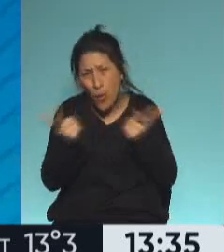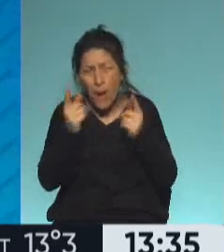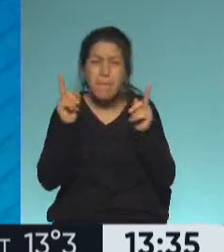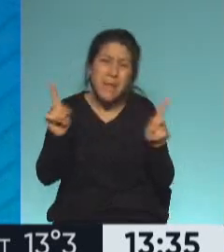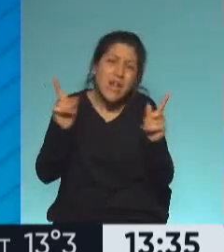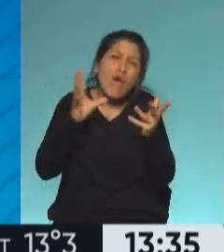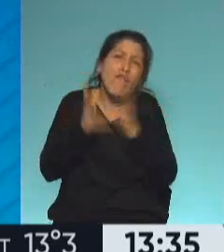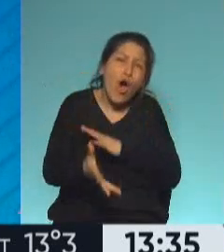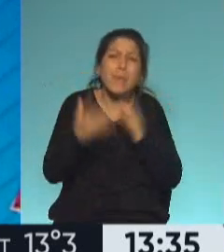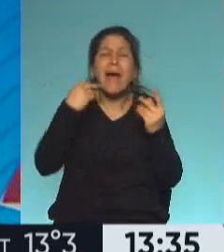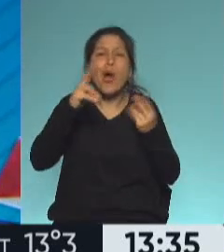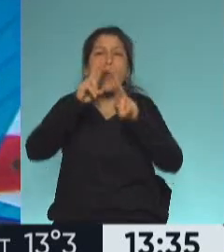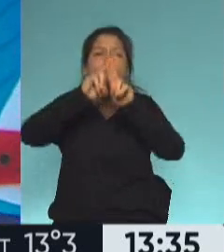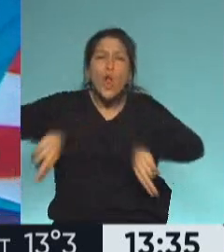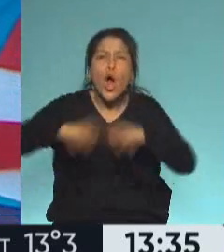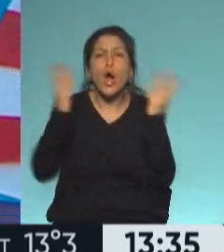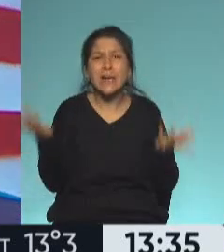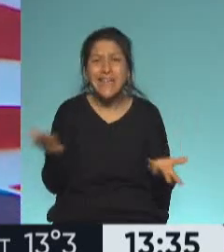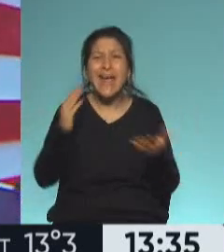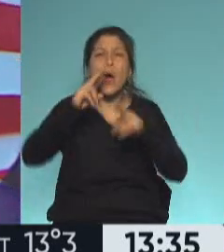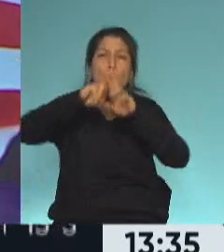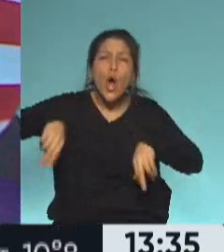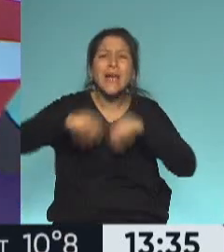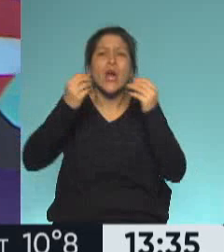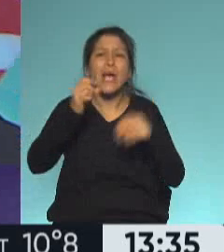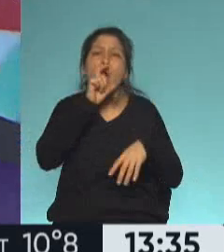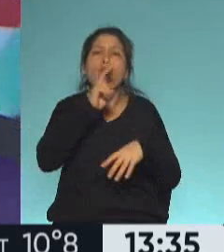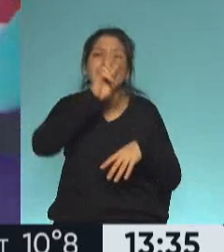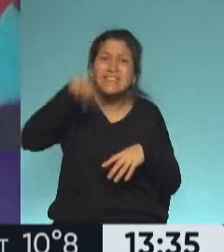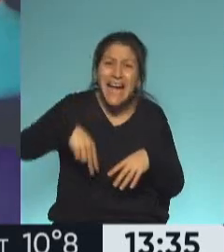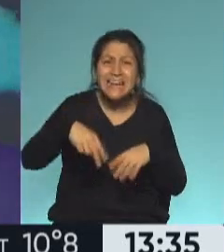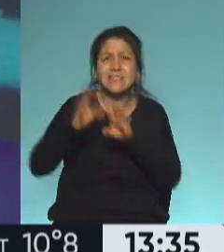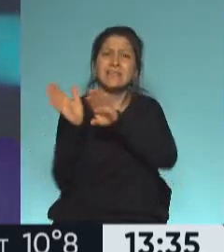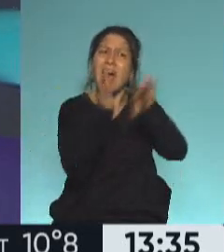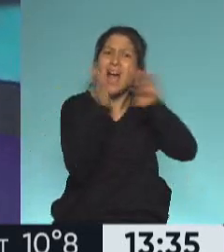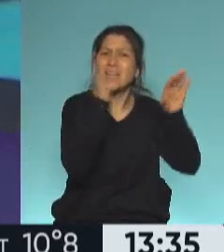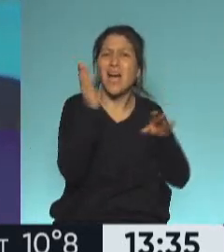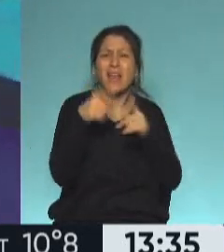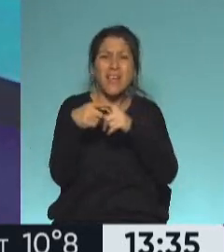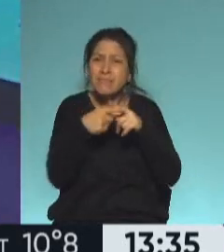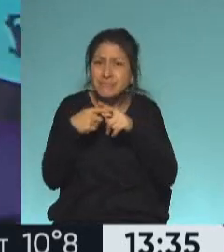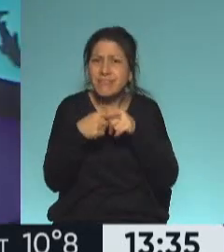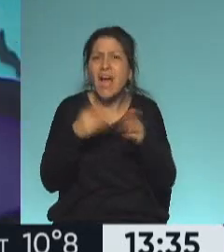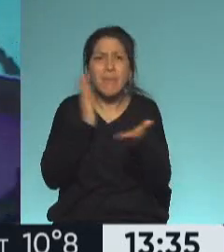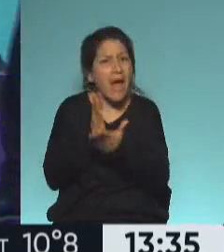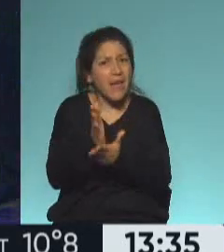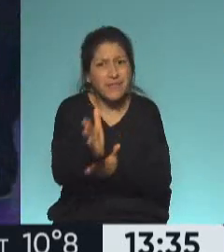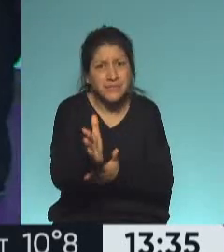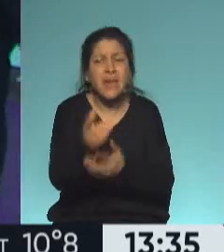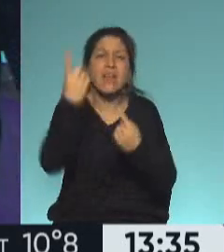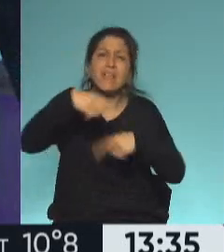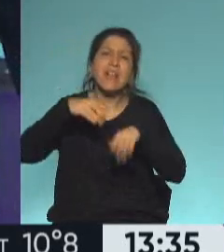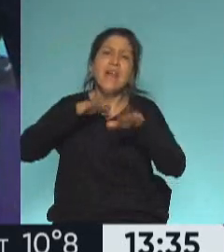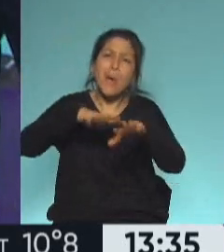especie de bloqueo a un avance de la OTAN sobre Rusia, el tema de tener a Bielorrusia en el medio. Se mantienen hasta el día de hoy, decíamos, las